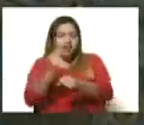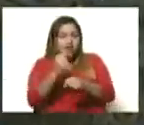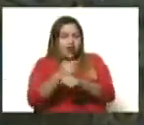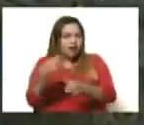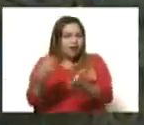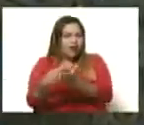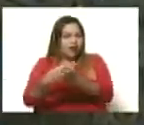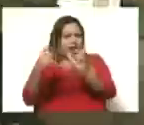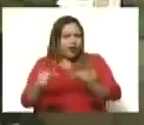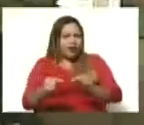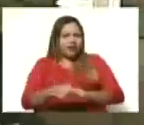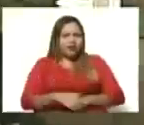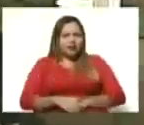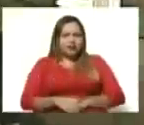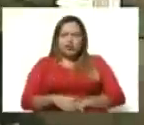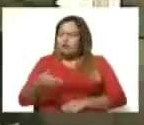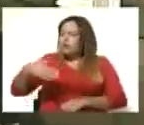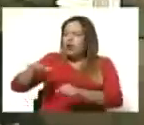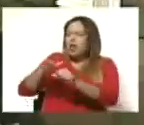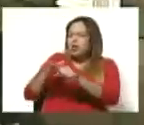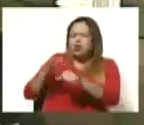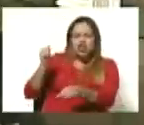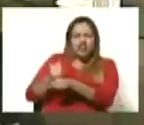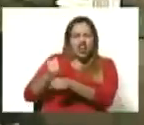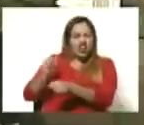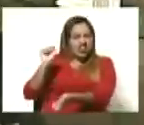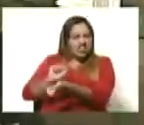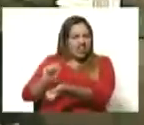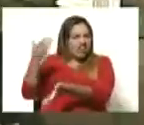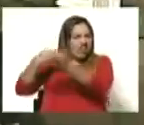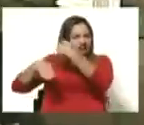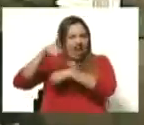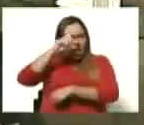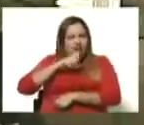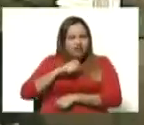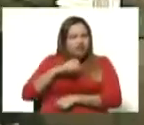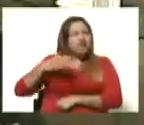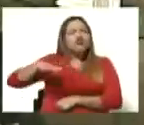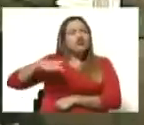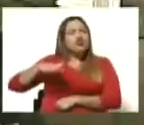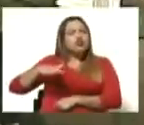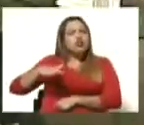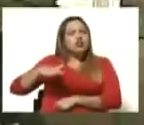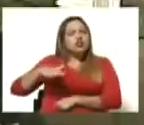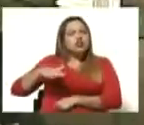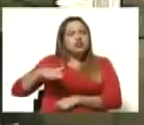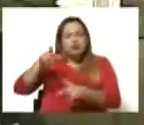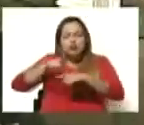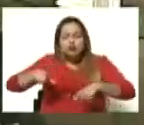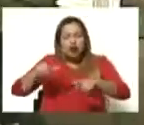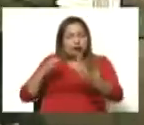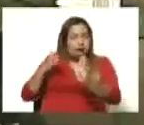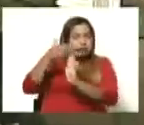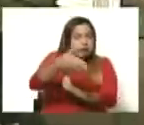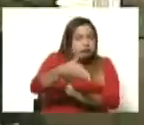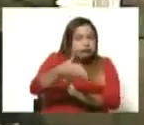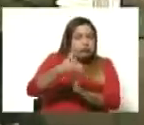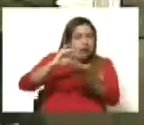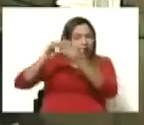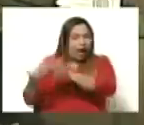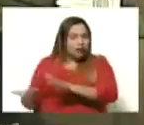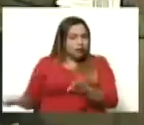de mingo. Claro, ¿y para dónde va el trabajador, el esclavo? ¿Para dónde va? Para un cambuche, para un